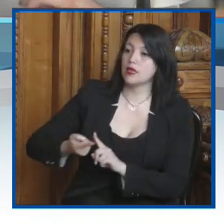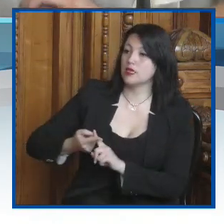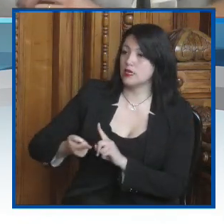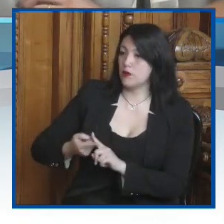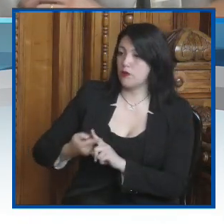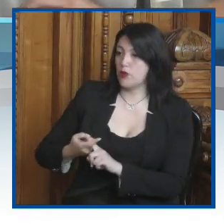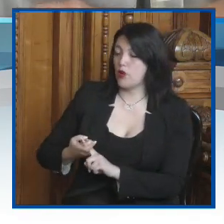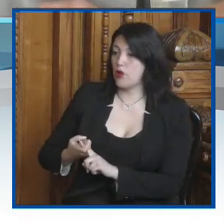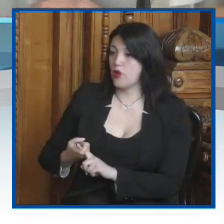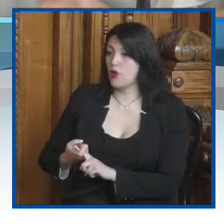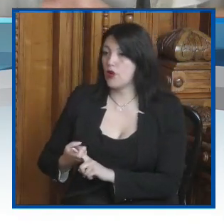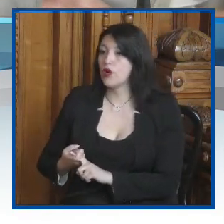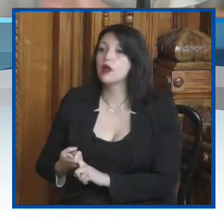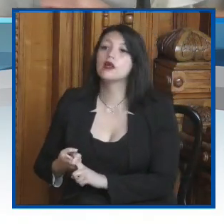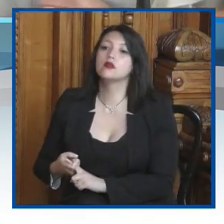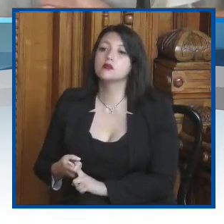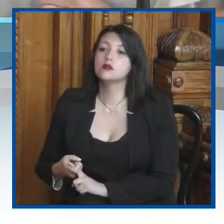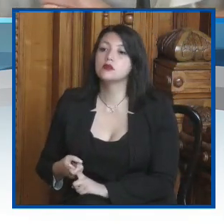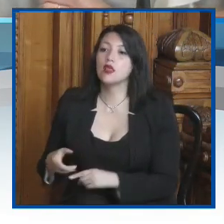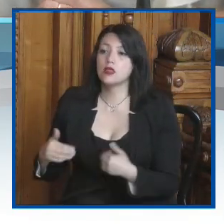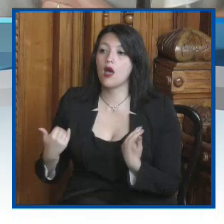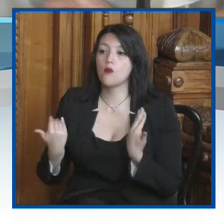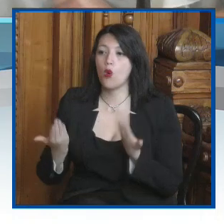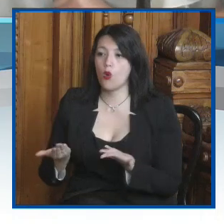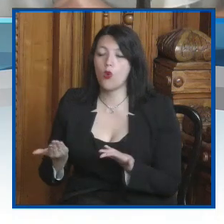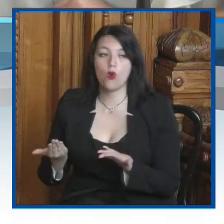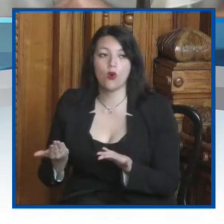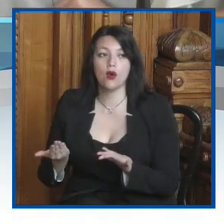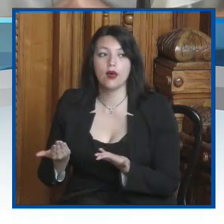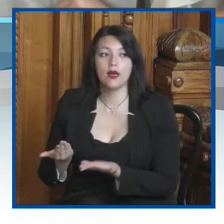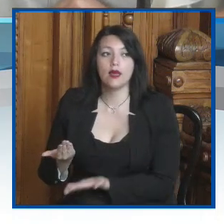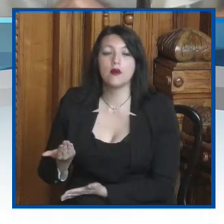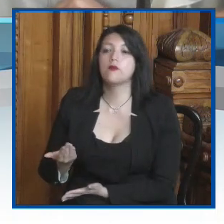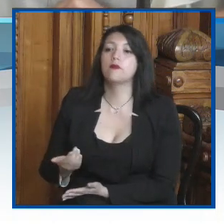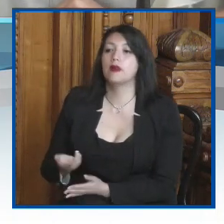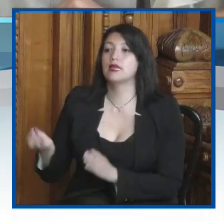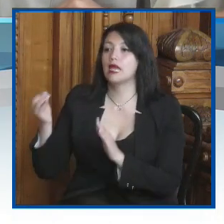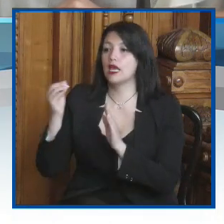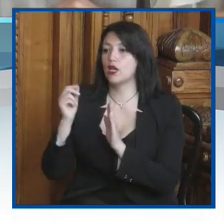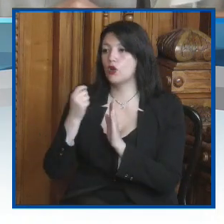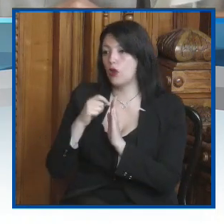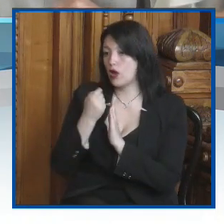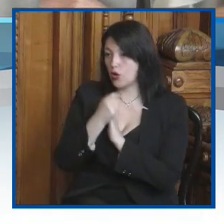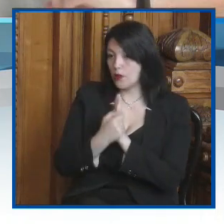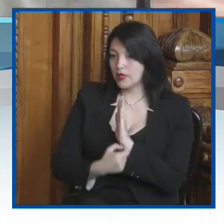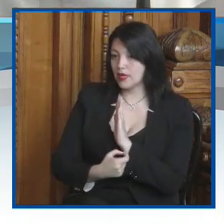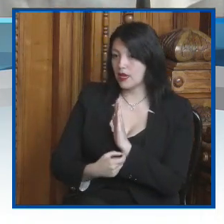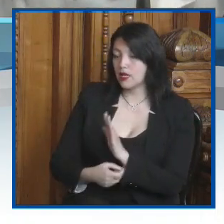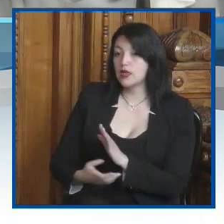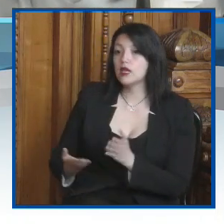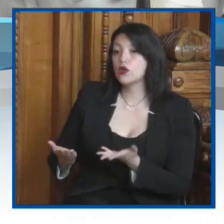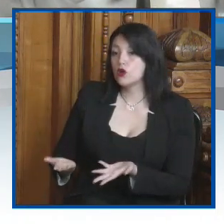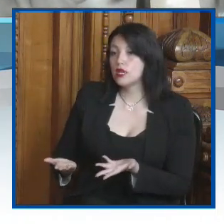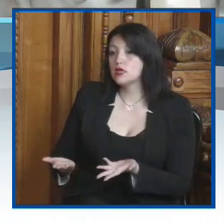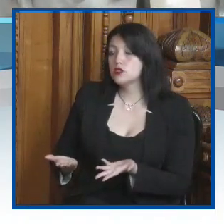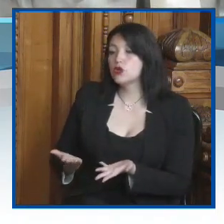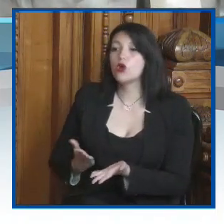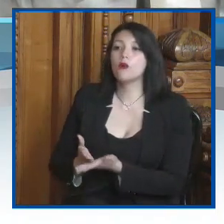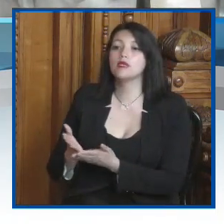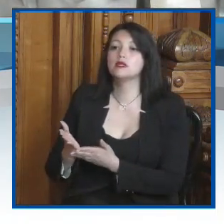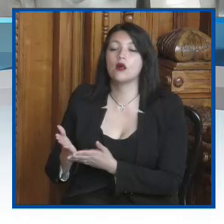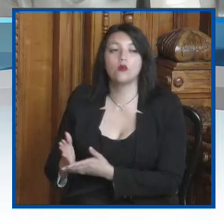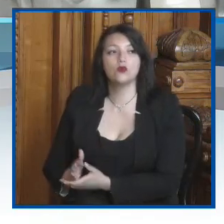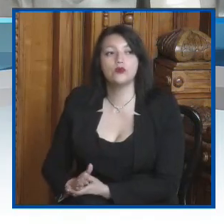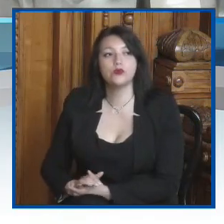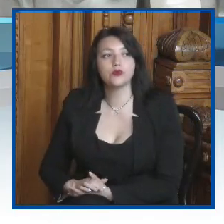de los tipos de procesos, le damos una encuesta para que la complete. Y con eso empezamos a medirnos.